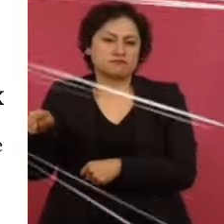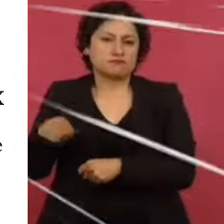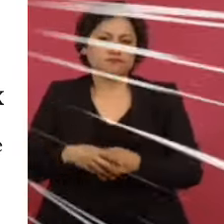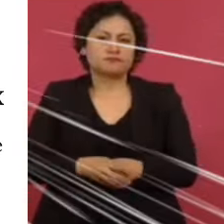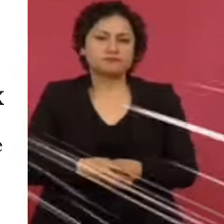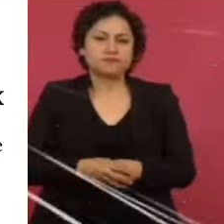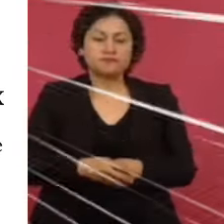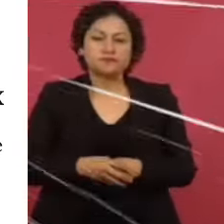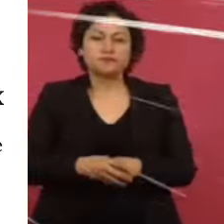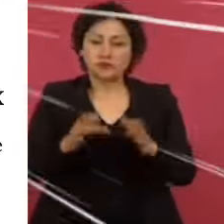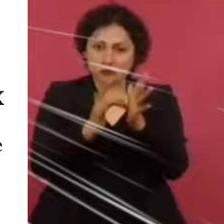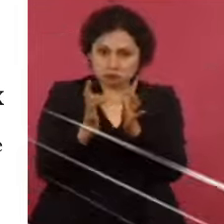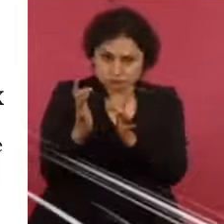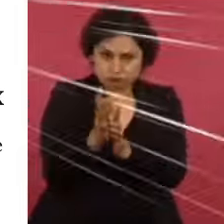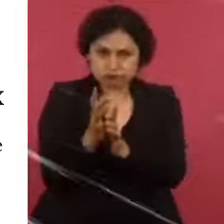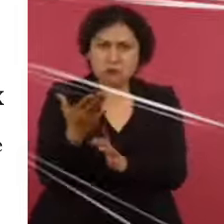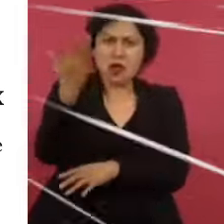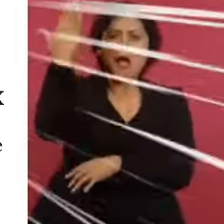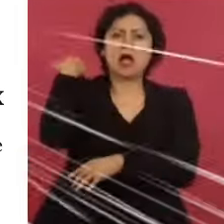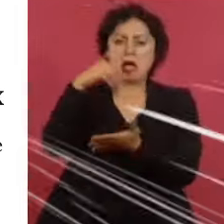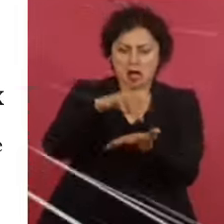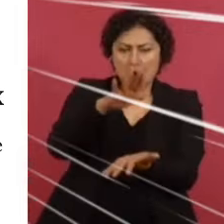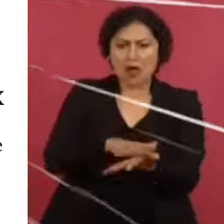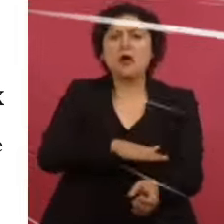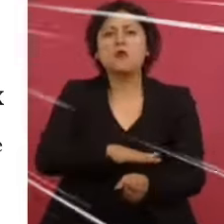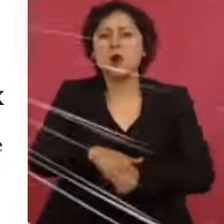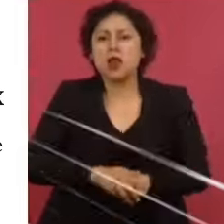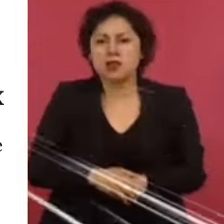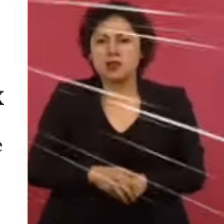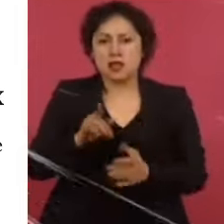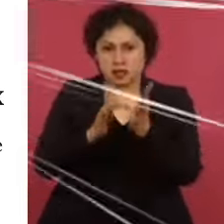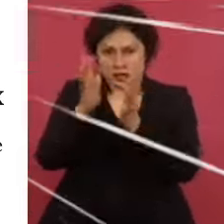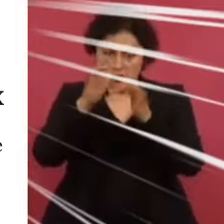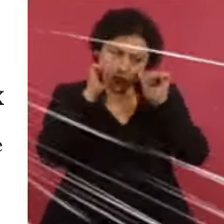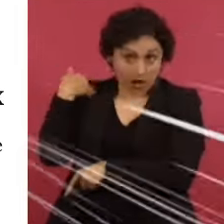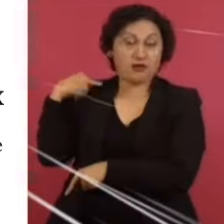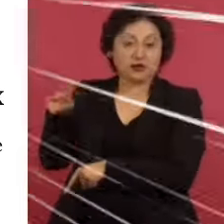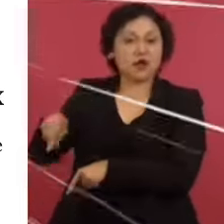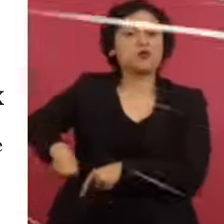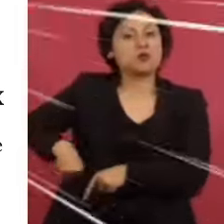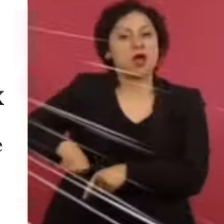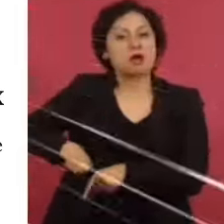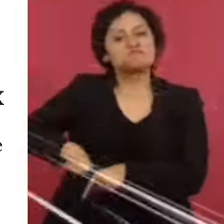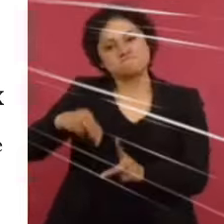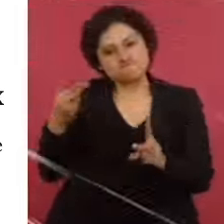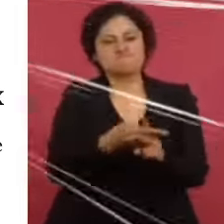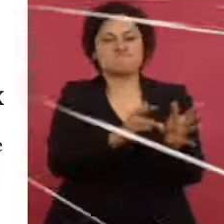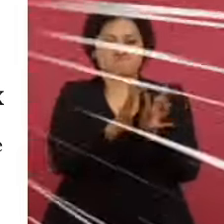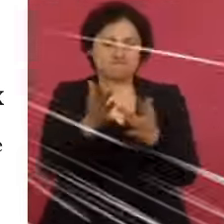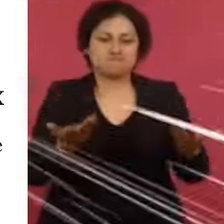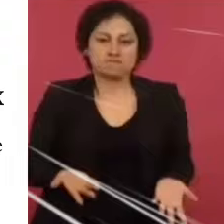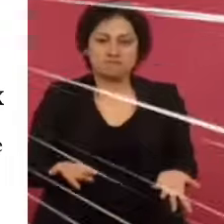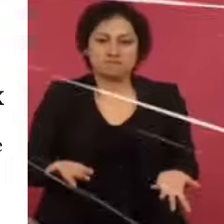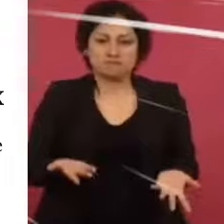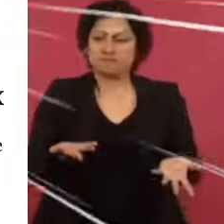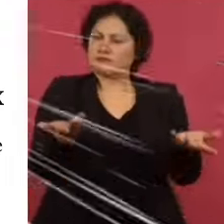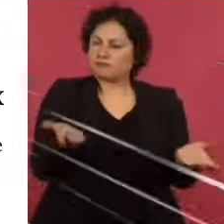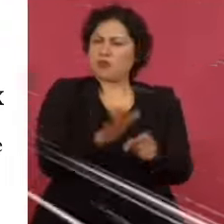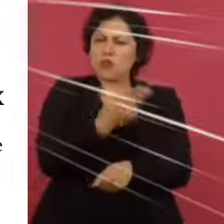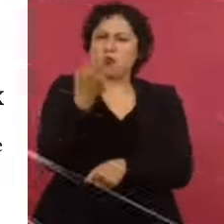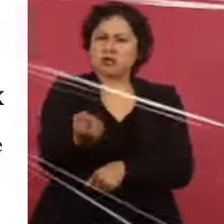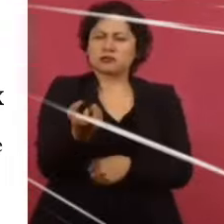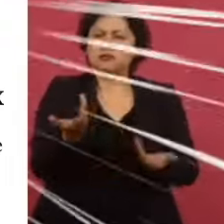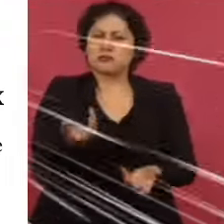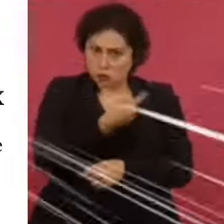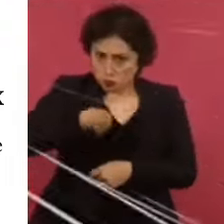Cristo estuvo a favor de los pobres y no quiero aquí repetir lo que decía porque no les va a gustar Entonces por qué nosotros no